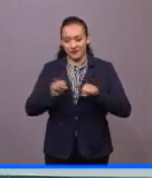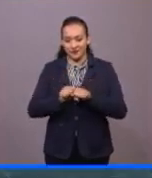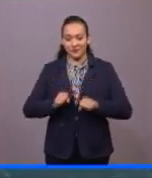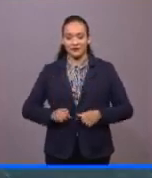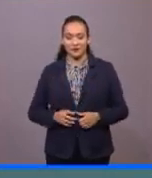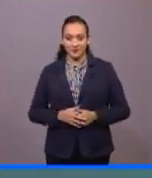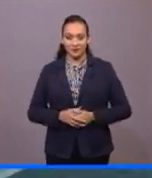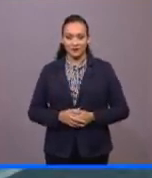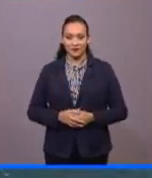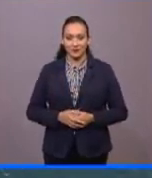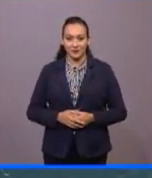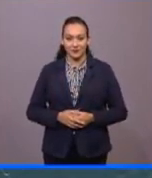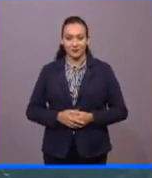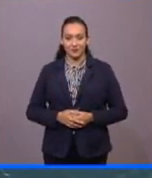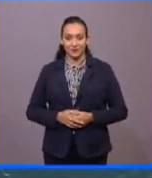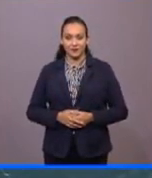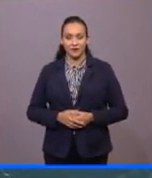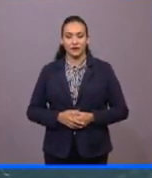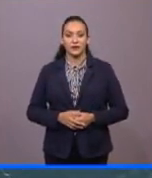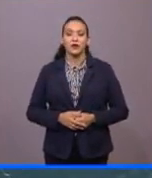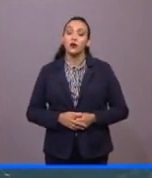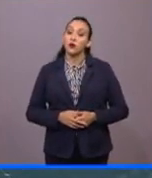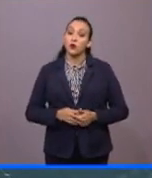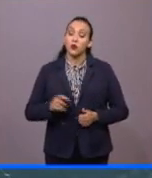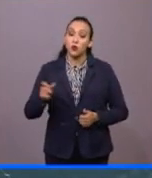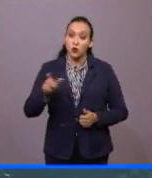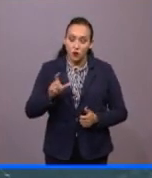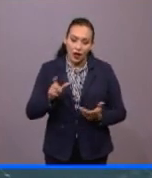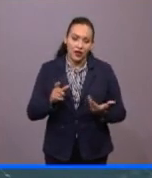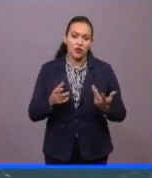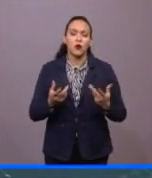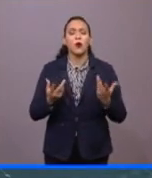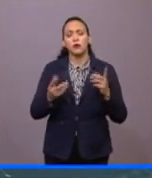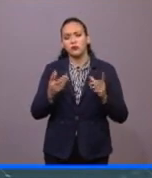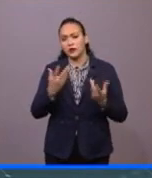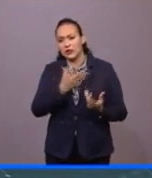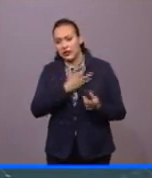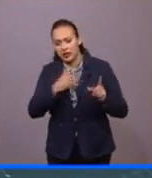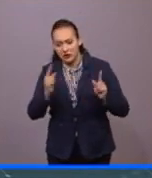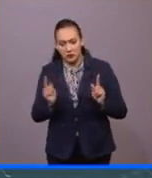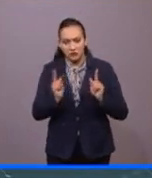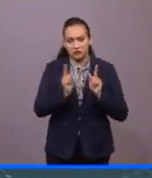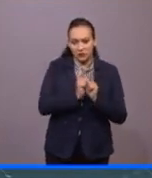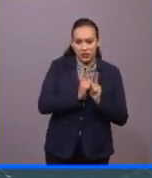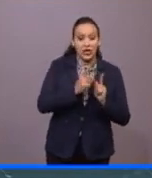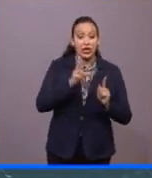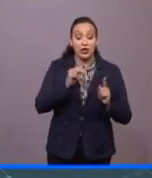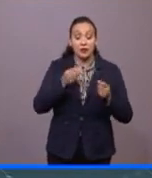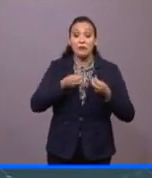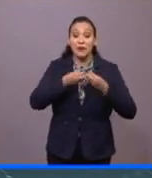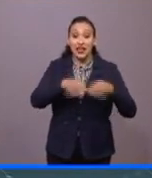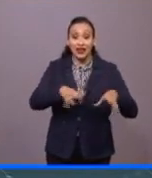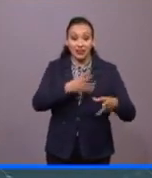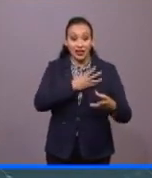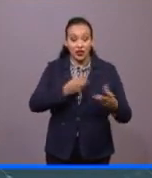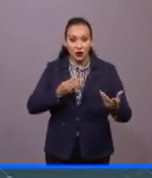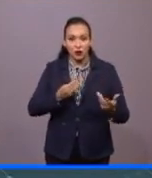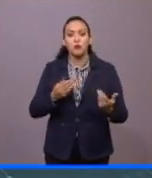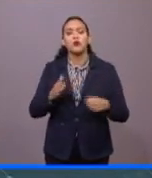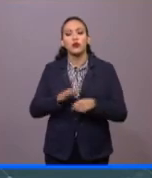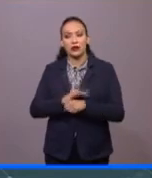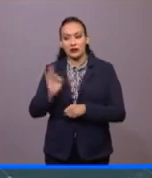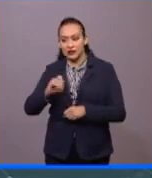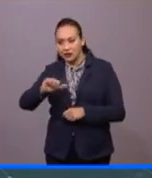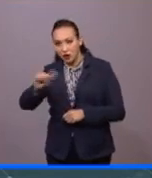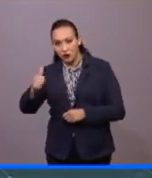sala. La pérdida de la patria potestad por incumplimiento en el pago de alimento solo procede si la pensión